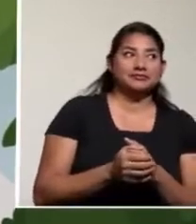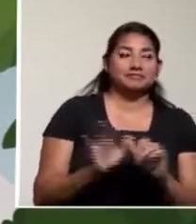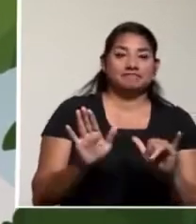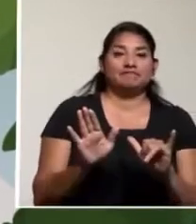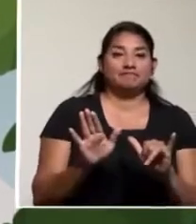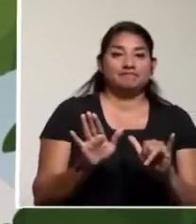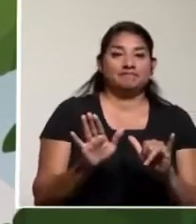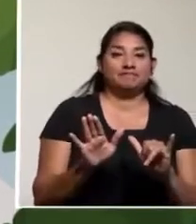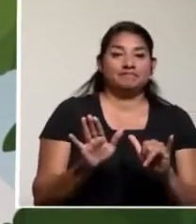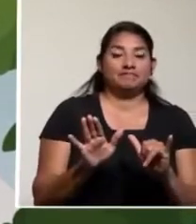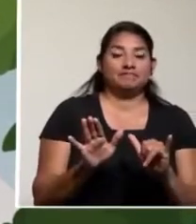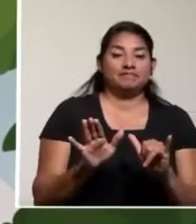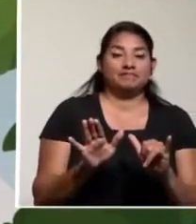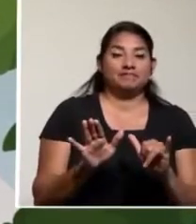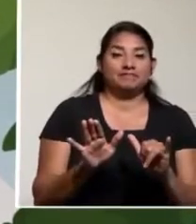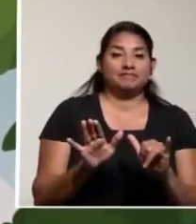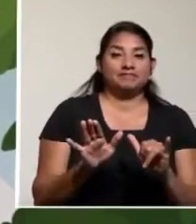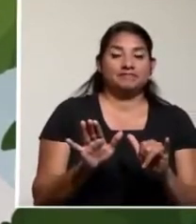¡Estatua!